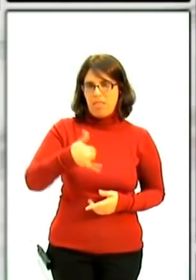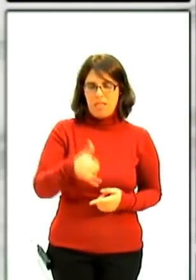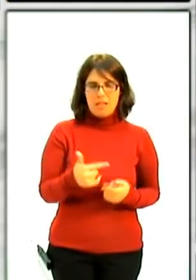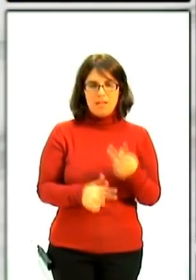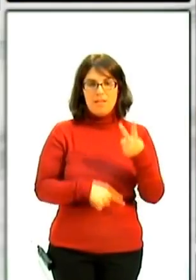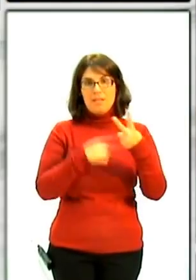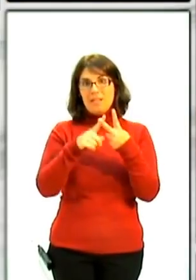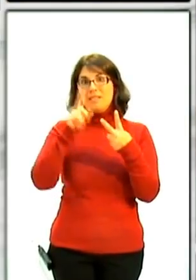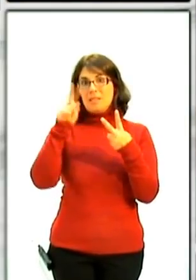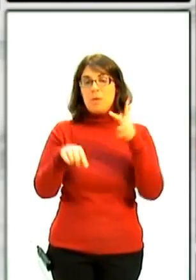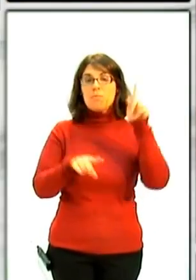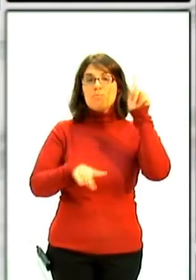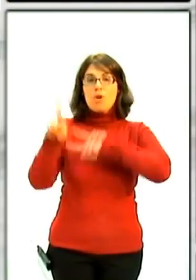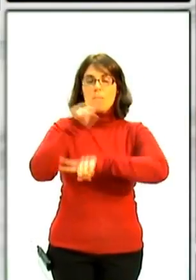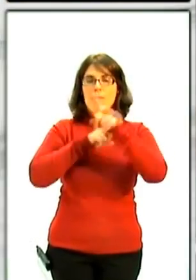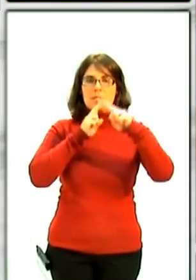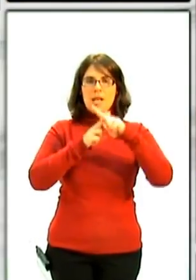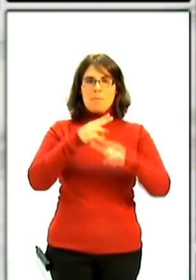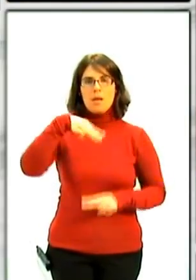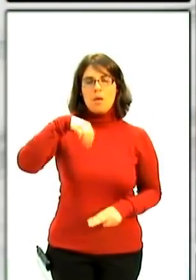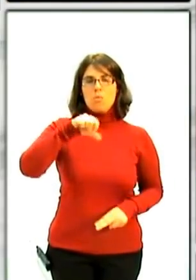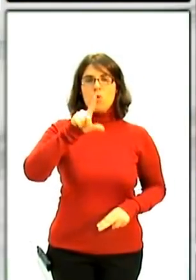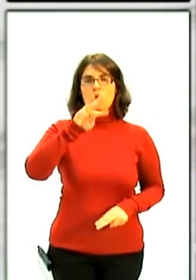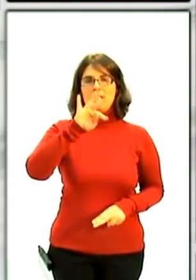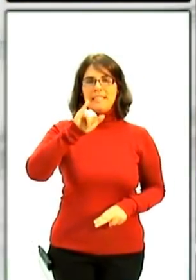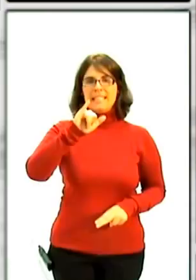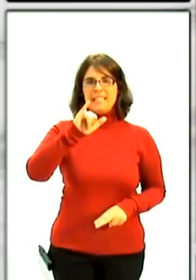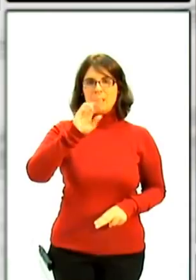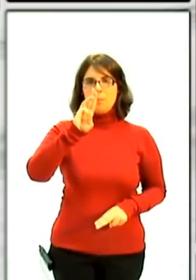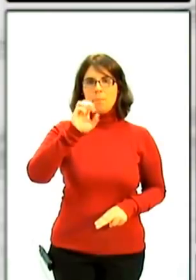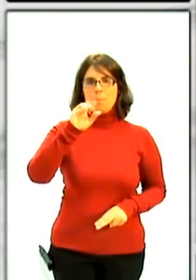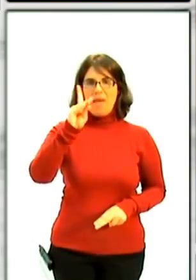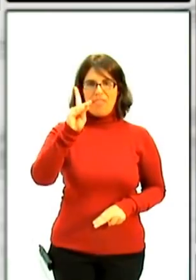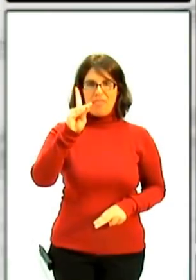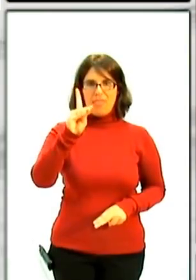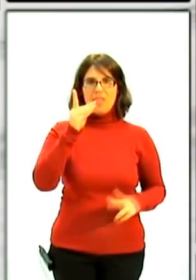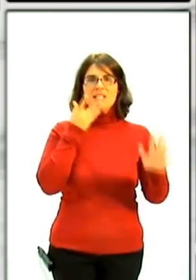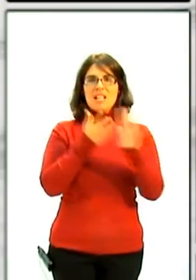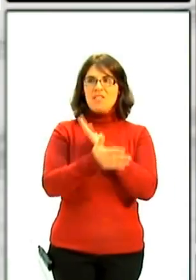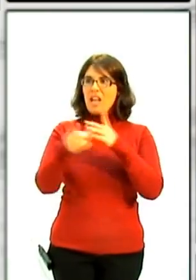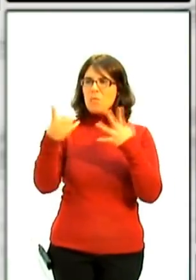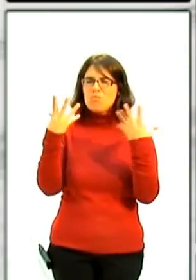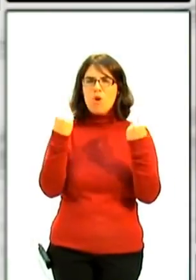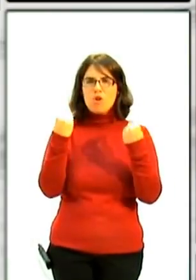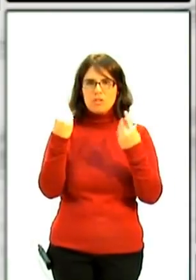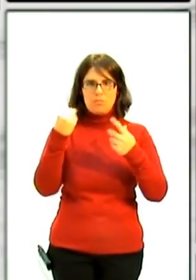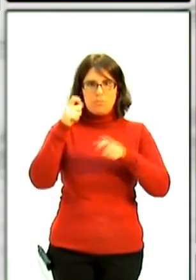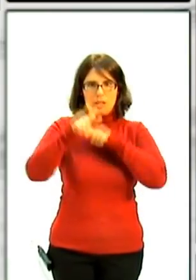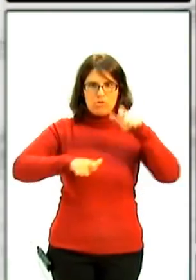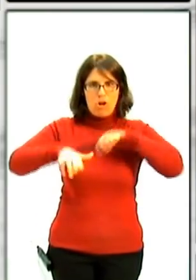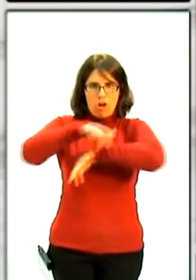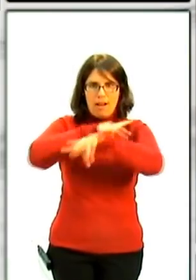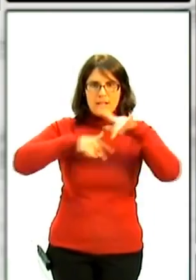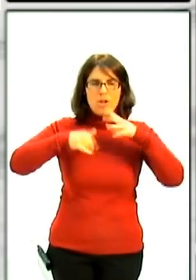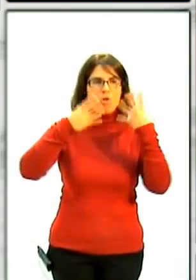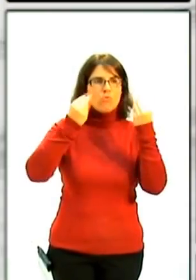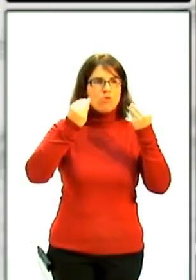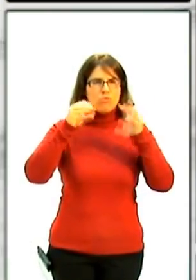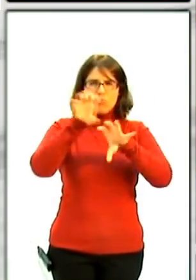está lo que llaman el problema del multipath o del multicamino también. O sea, hay mucho mobiliario, hay muchas personas que están